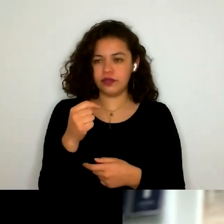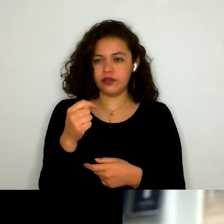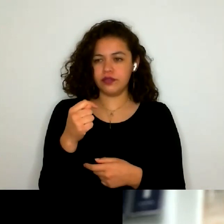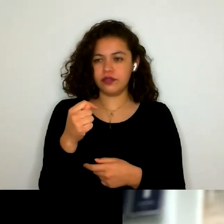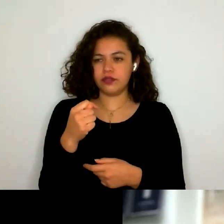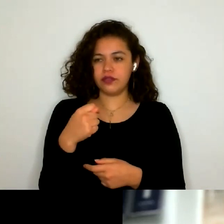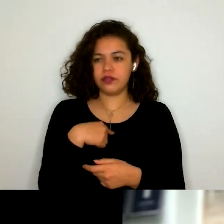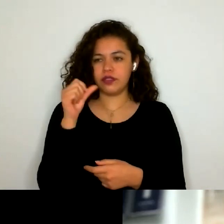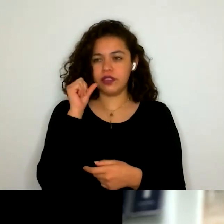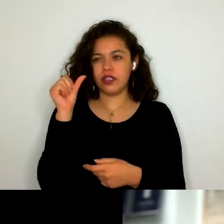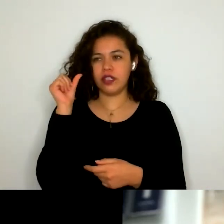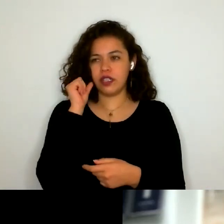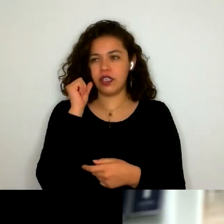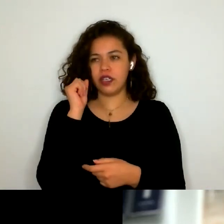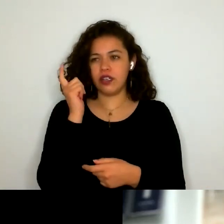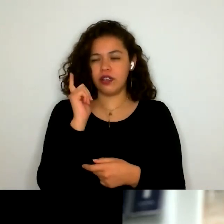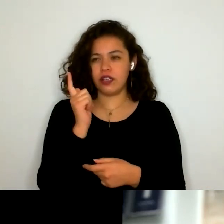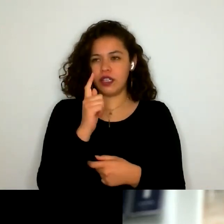día de ayer, Carlos.